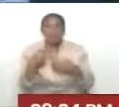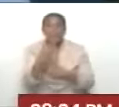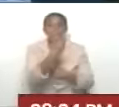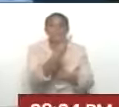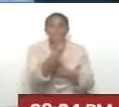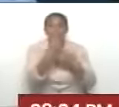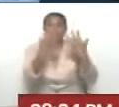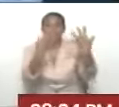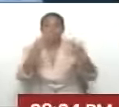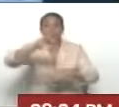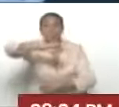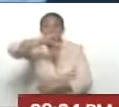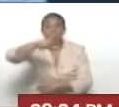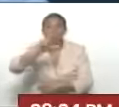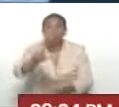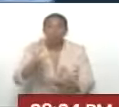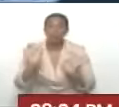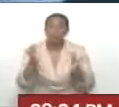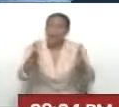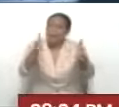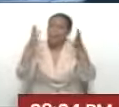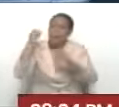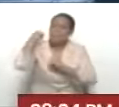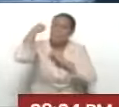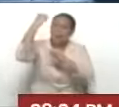julio, prepararse para una gran victoria.